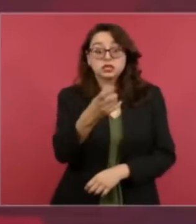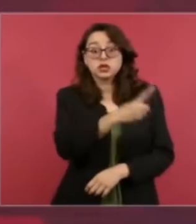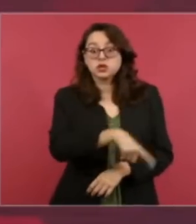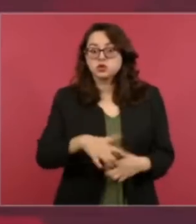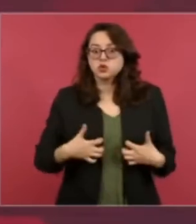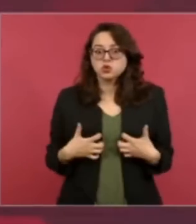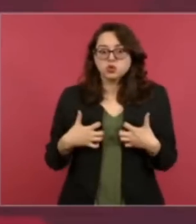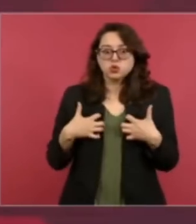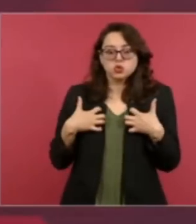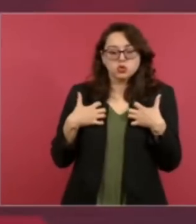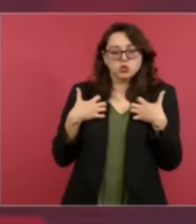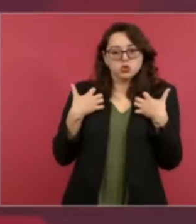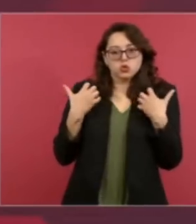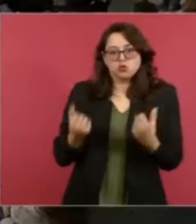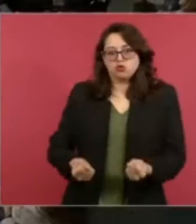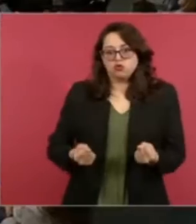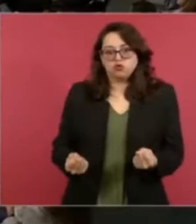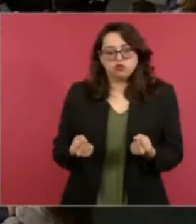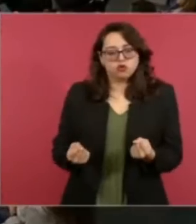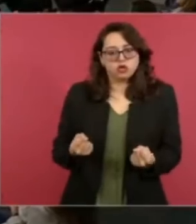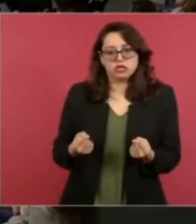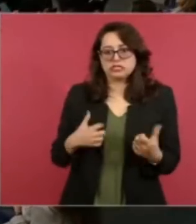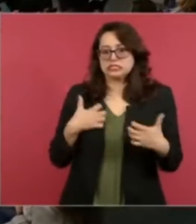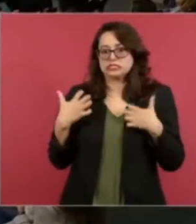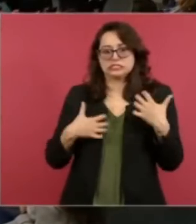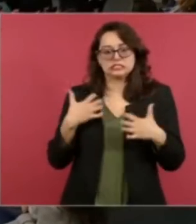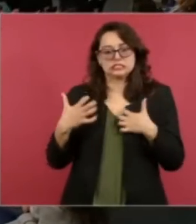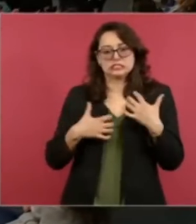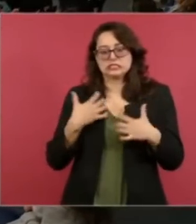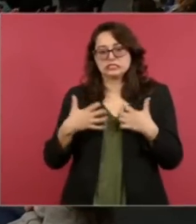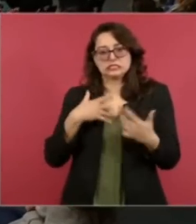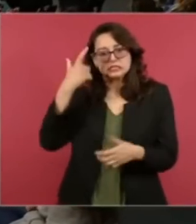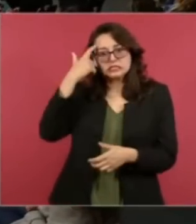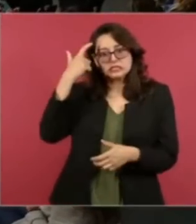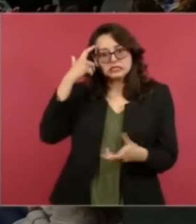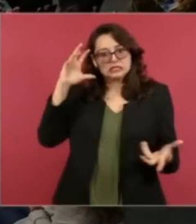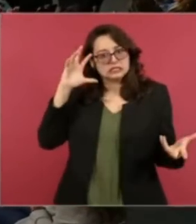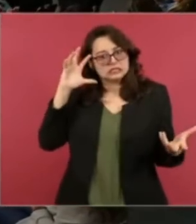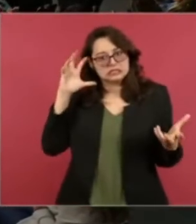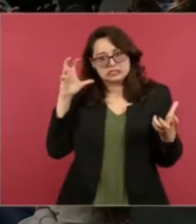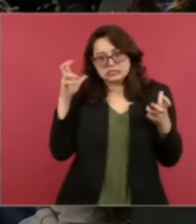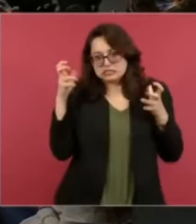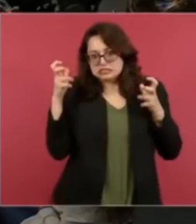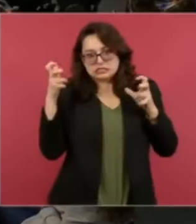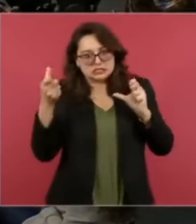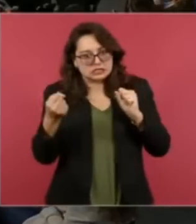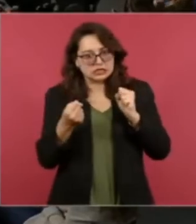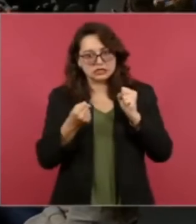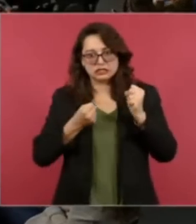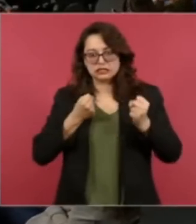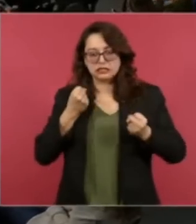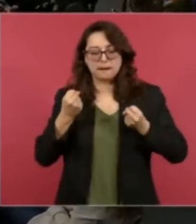Si ya no lo volveré a repetir porque se alteran más y no quiero ocasionar ningún